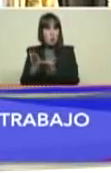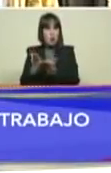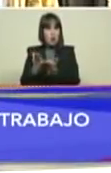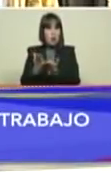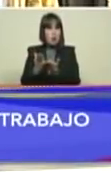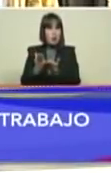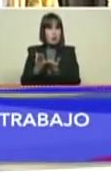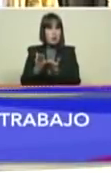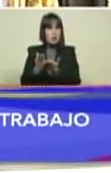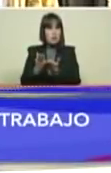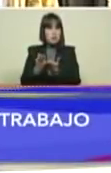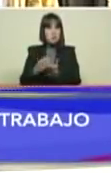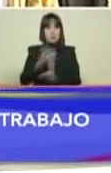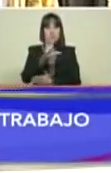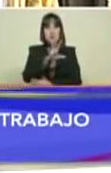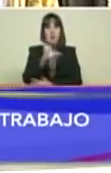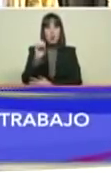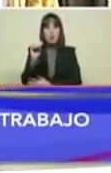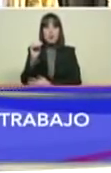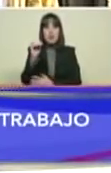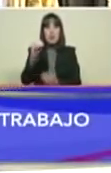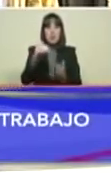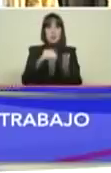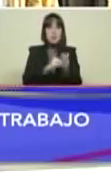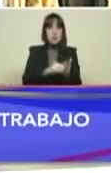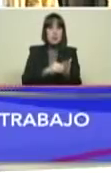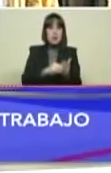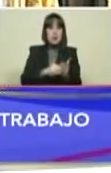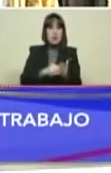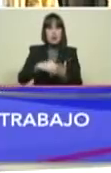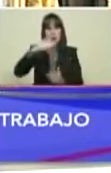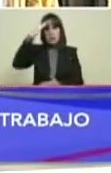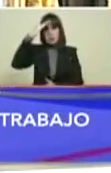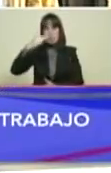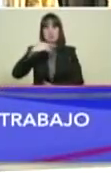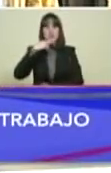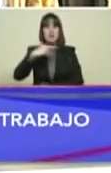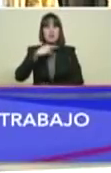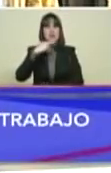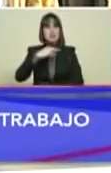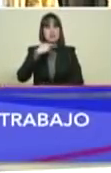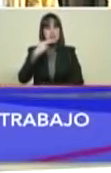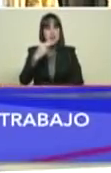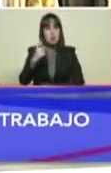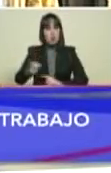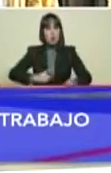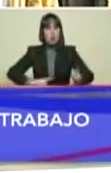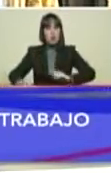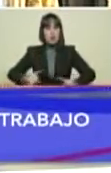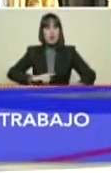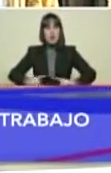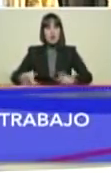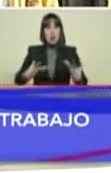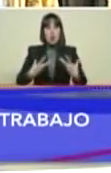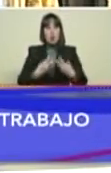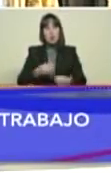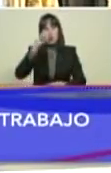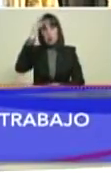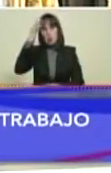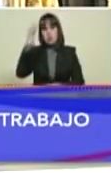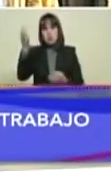con 50.000 milicianos y milicianas que en coordinación con los consejos